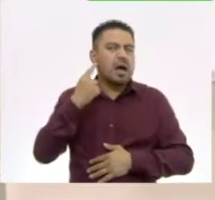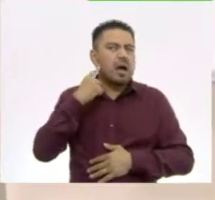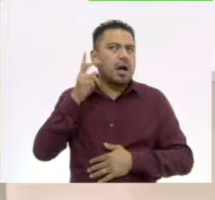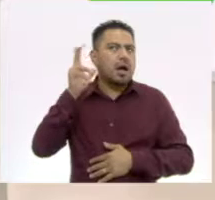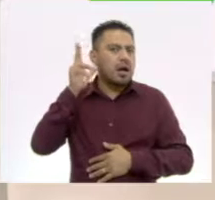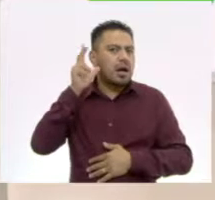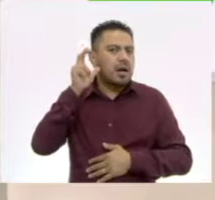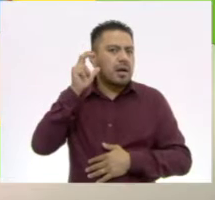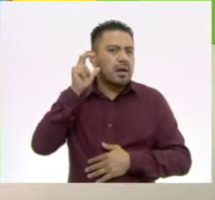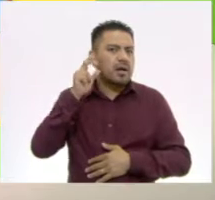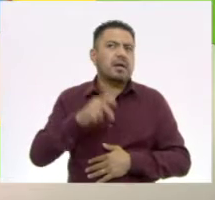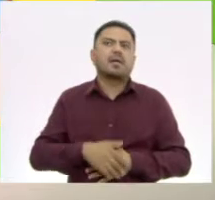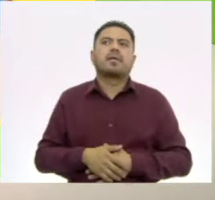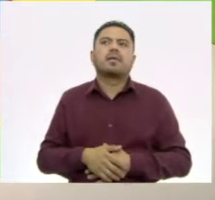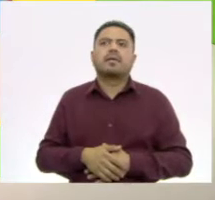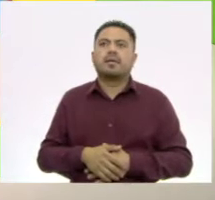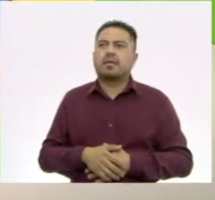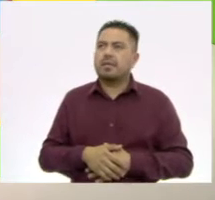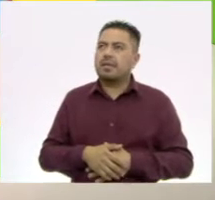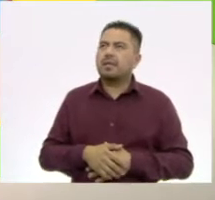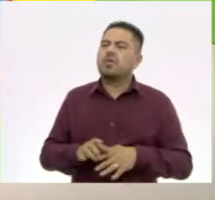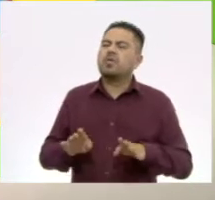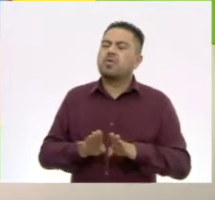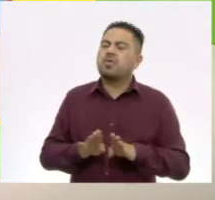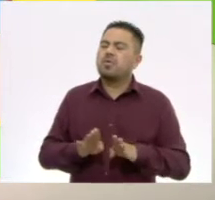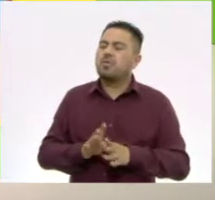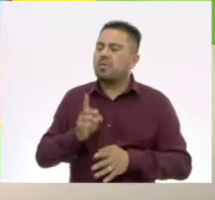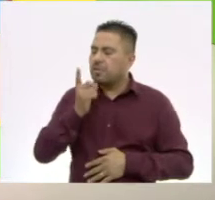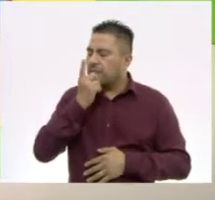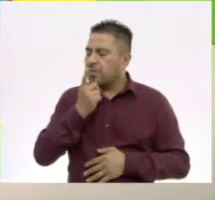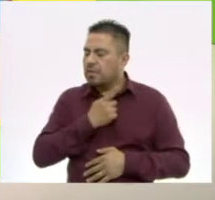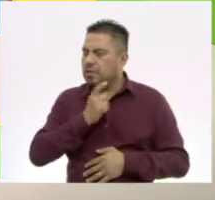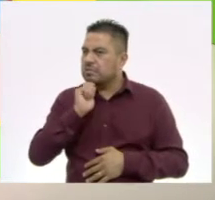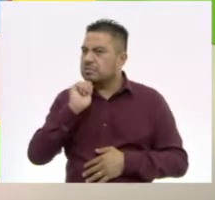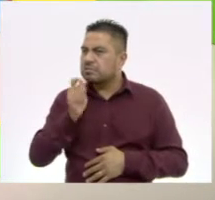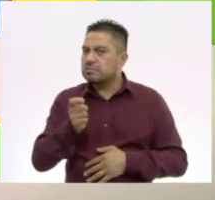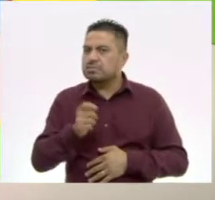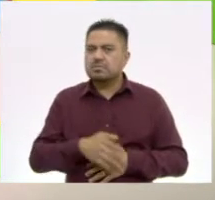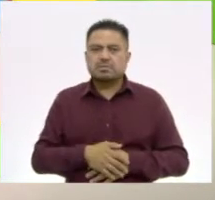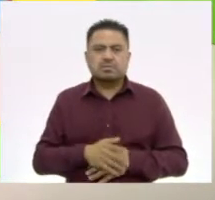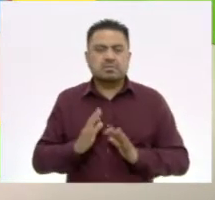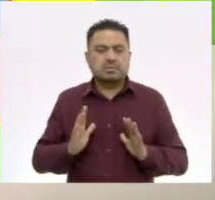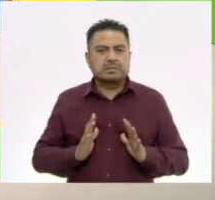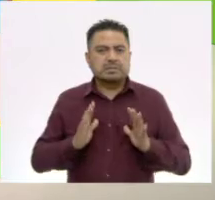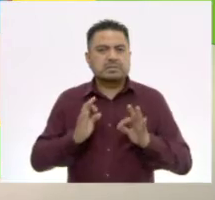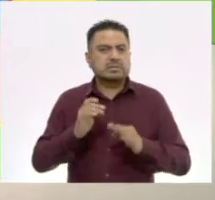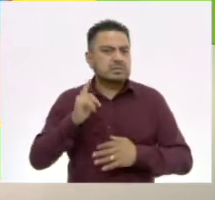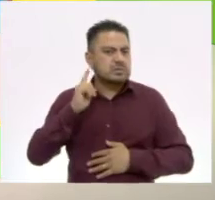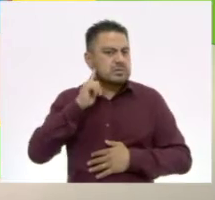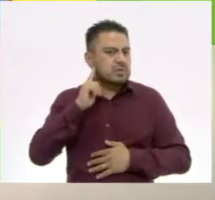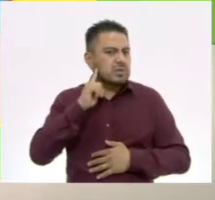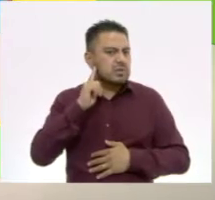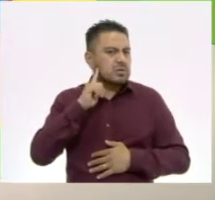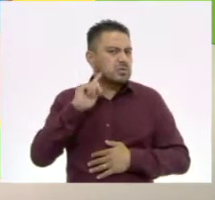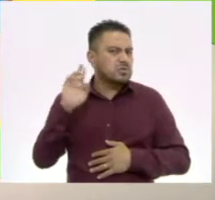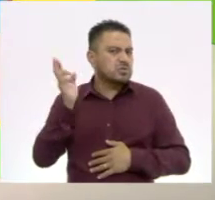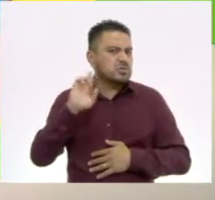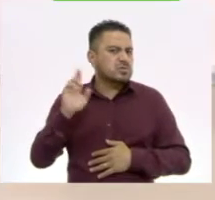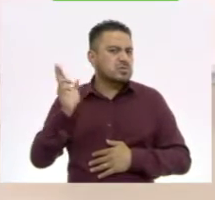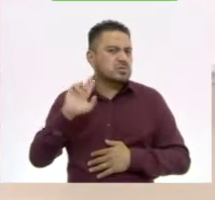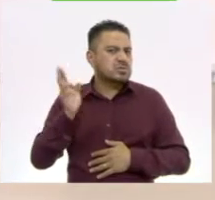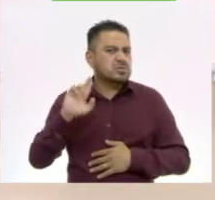a ay caray a ver como dijiste una fuente sonora sí